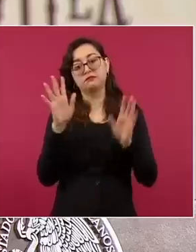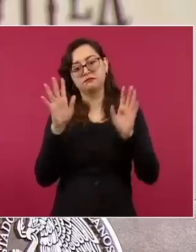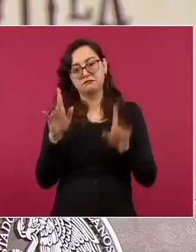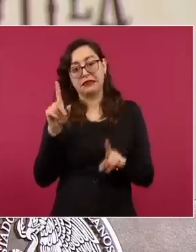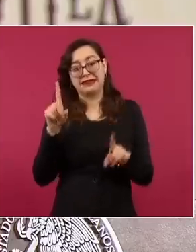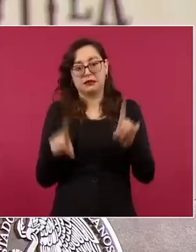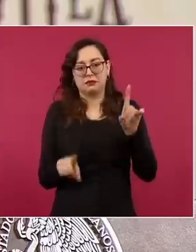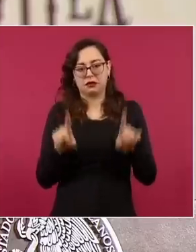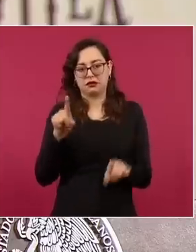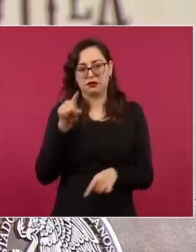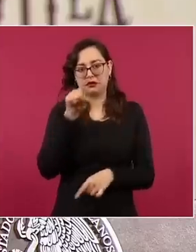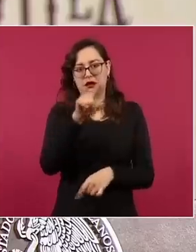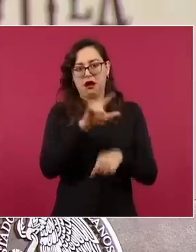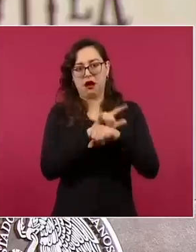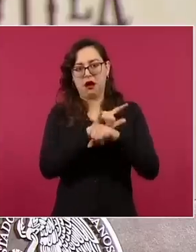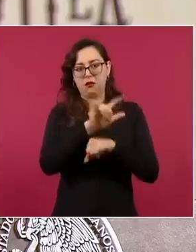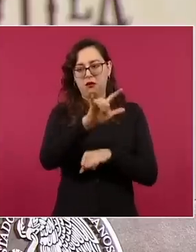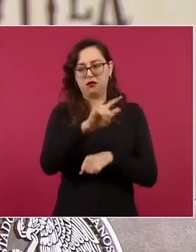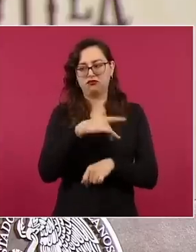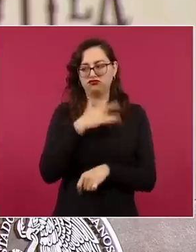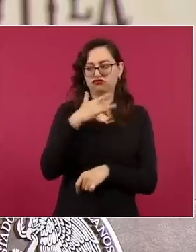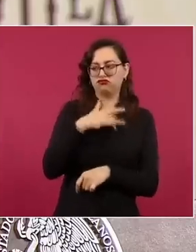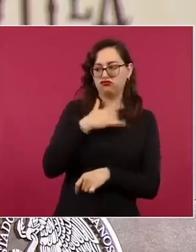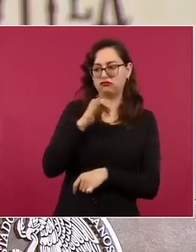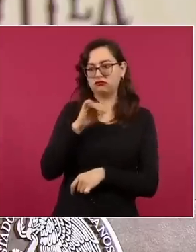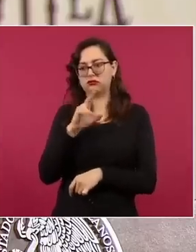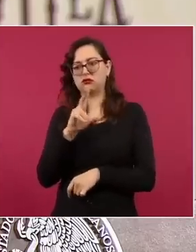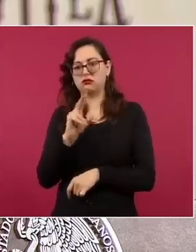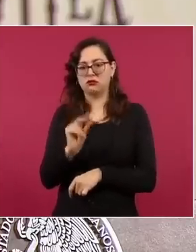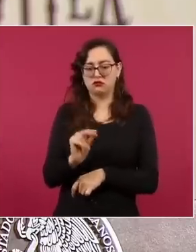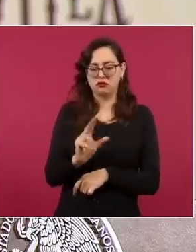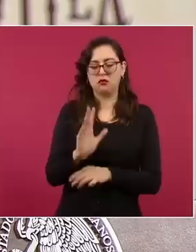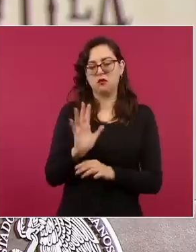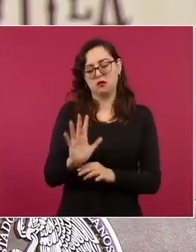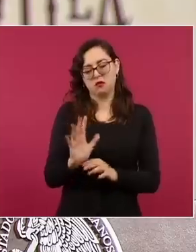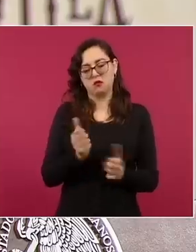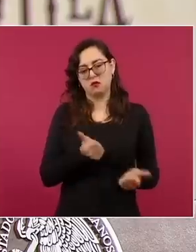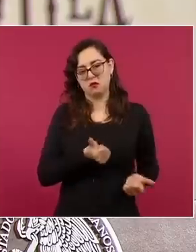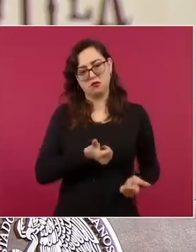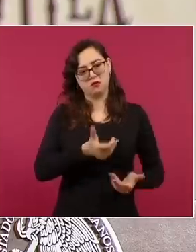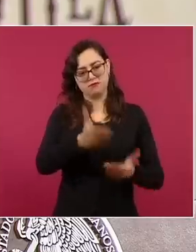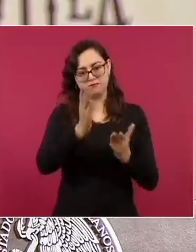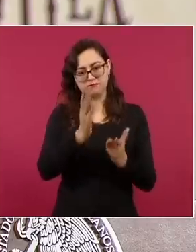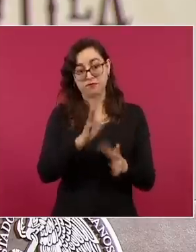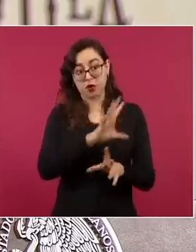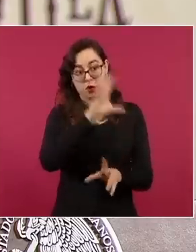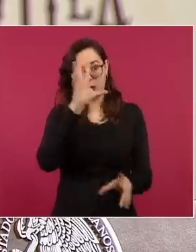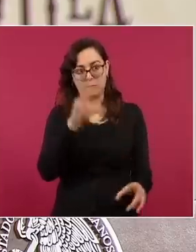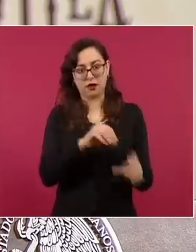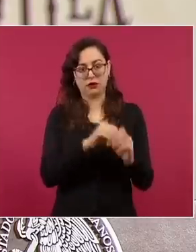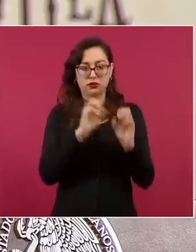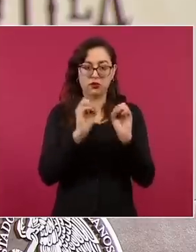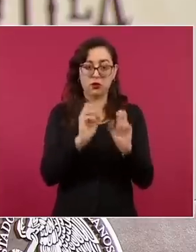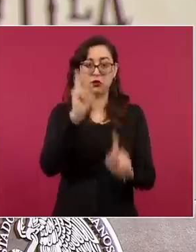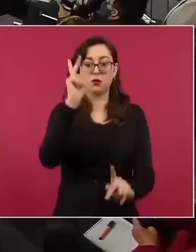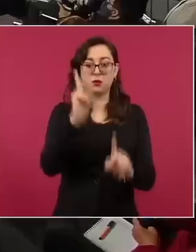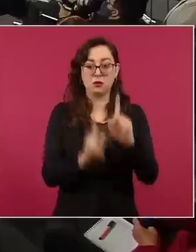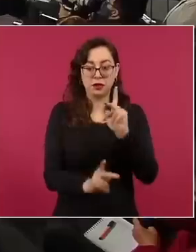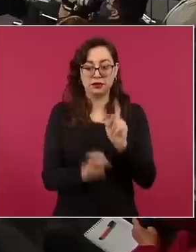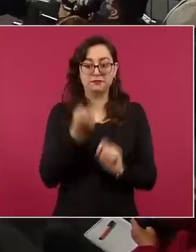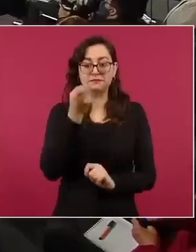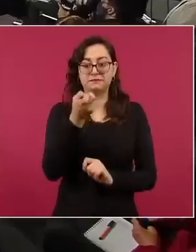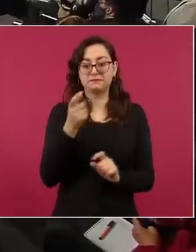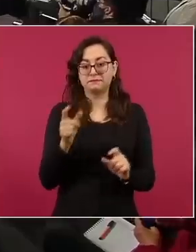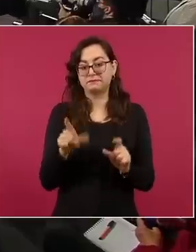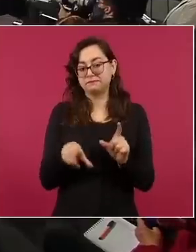cuestión del volumen que tienen estas donaciones. Es todo, señor